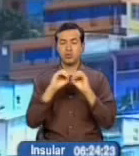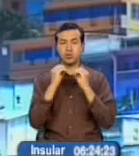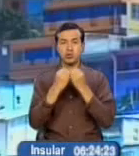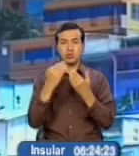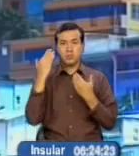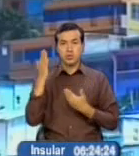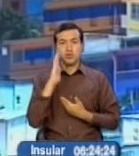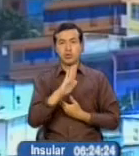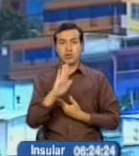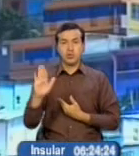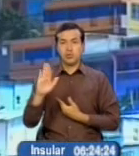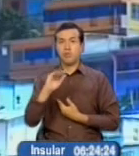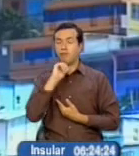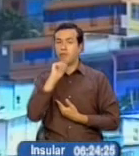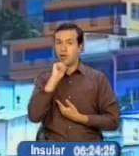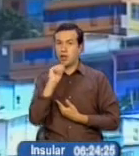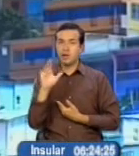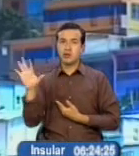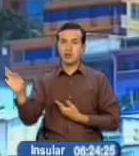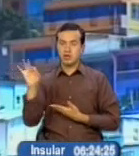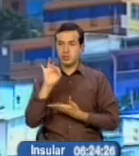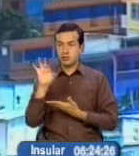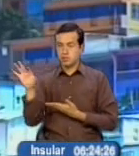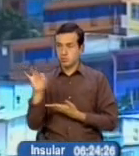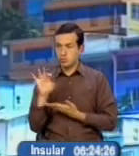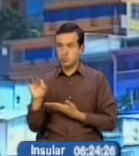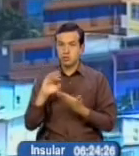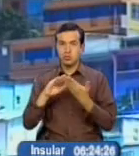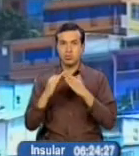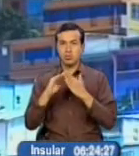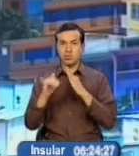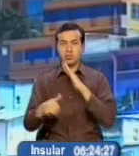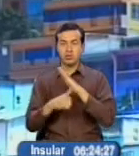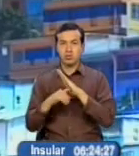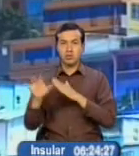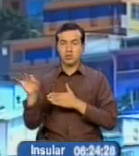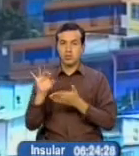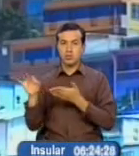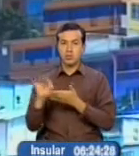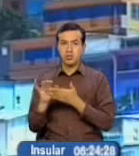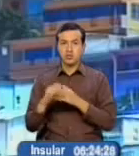y partidos políticos no se incluye abiertamente a la comunidad LGBTI.